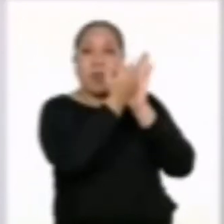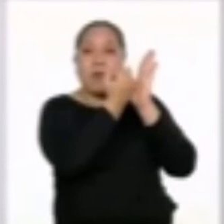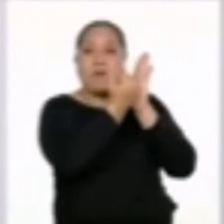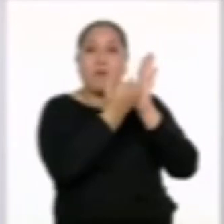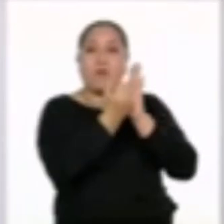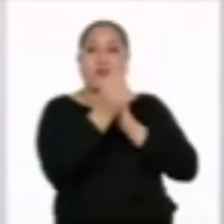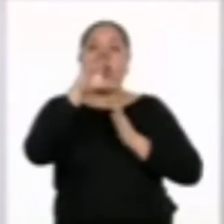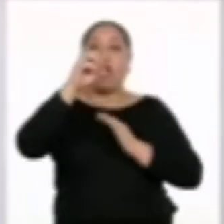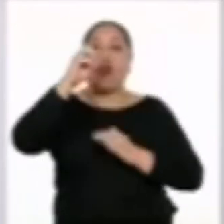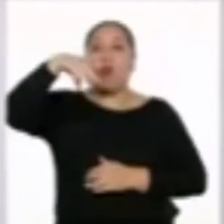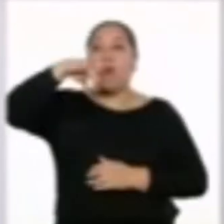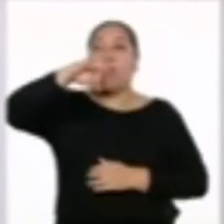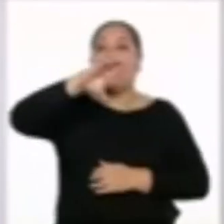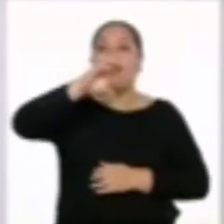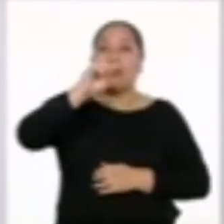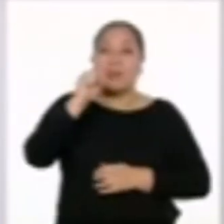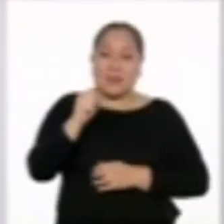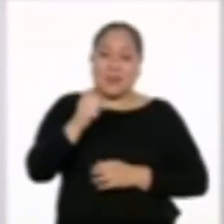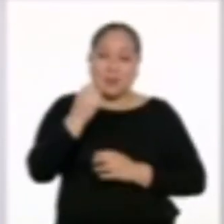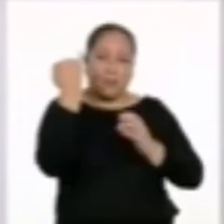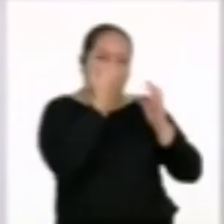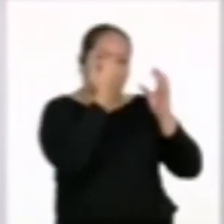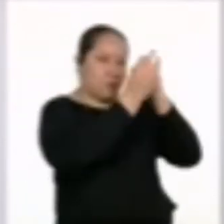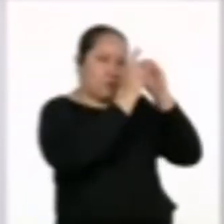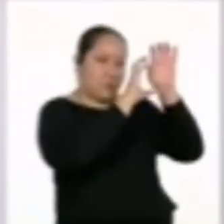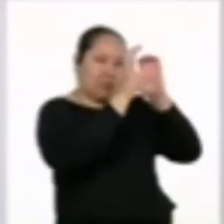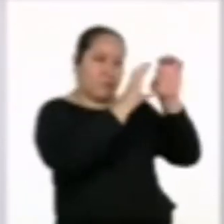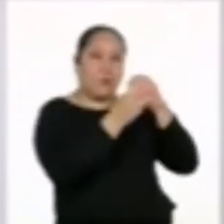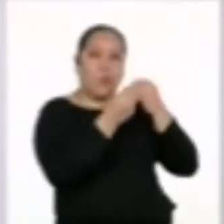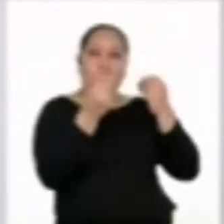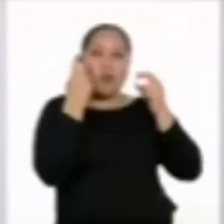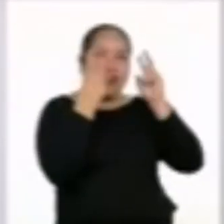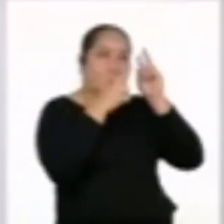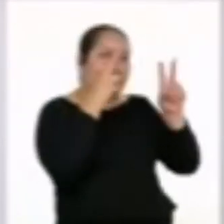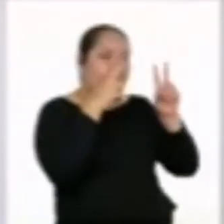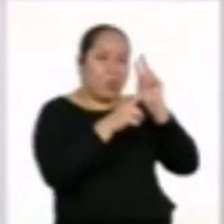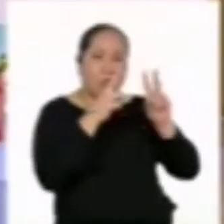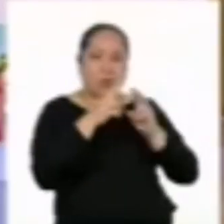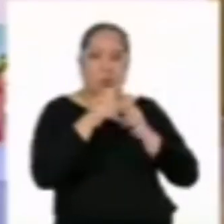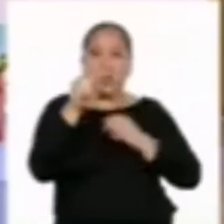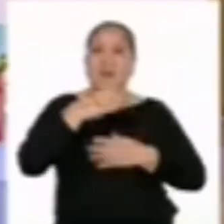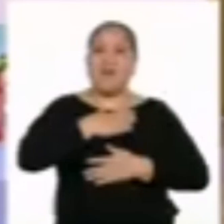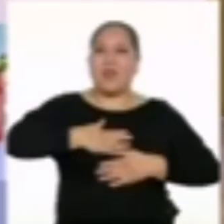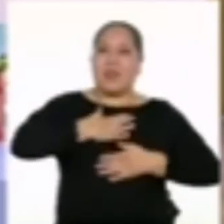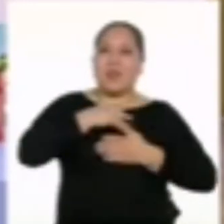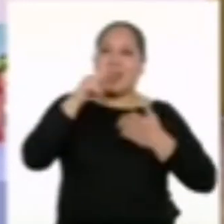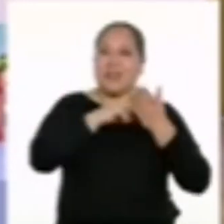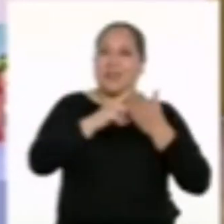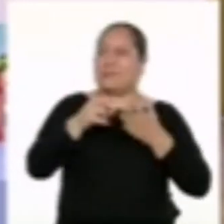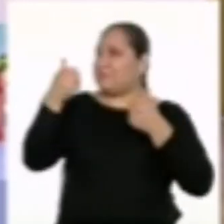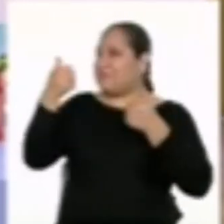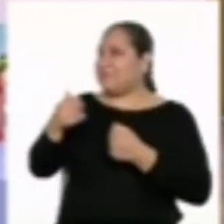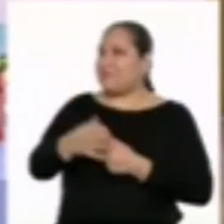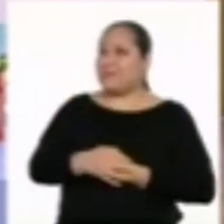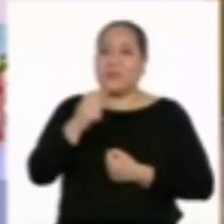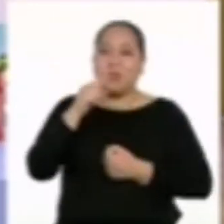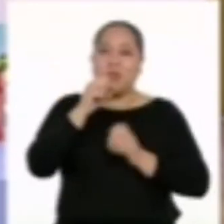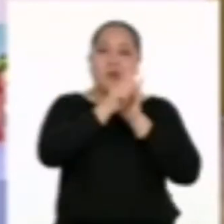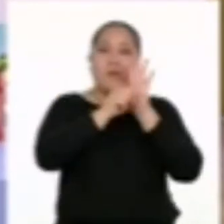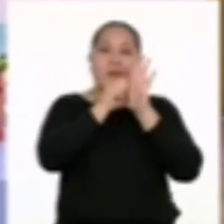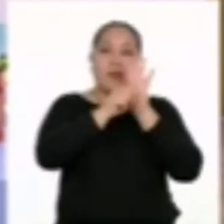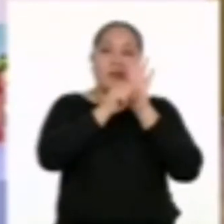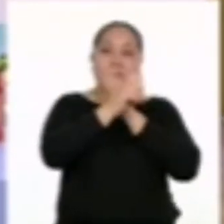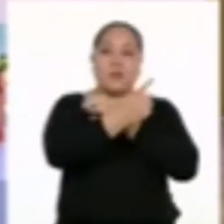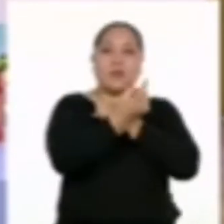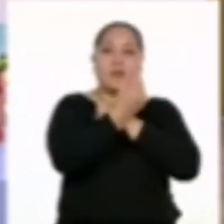dibujos, cómics, muchos elementos visuales que hacen más divertida la lectura. Suena bien. Aquí tengo un video